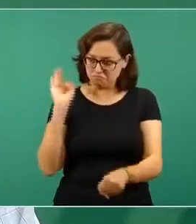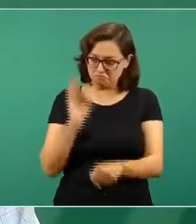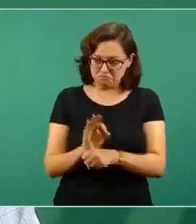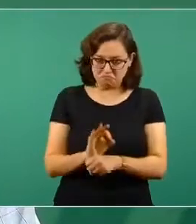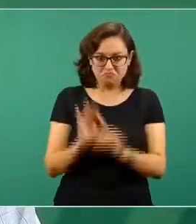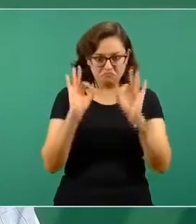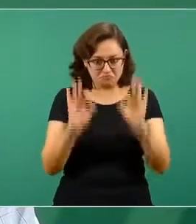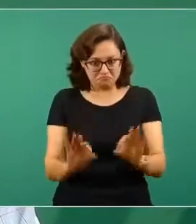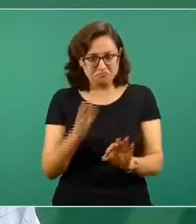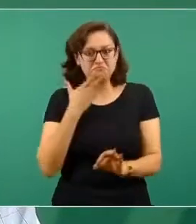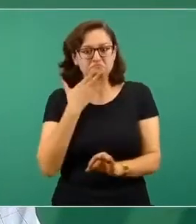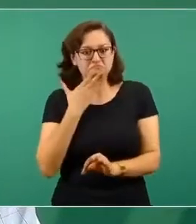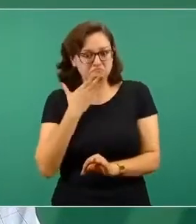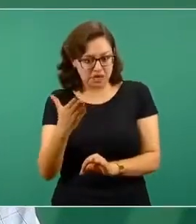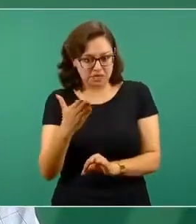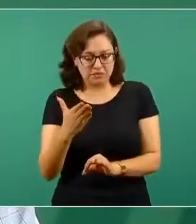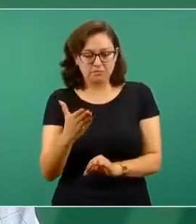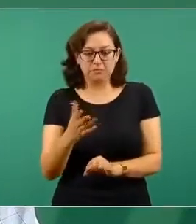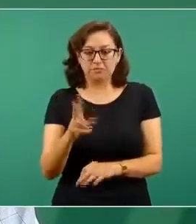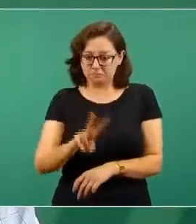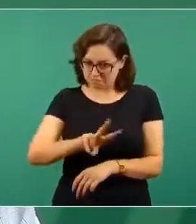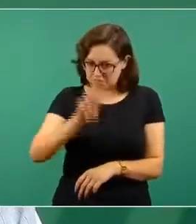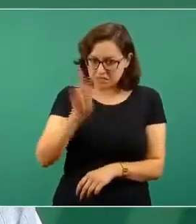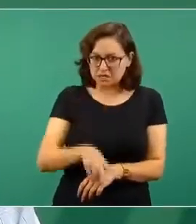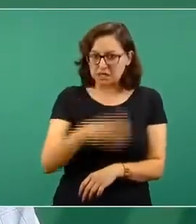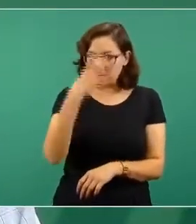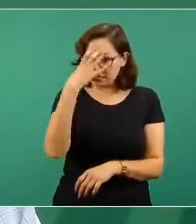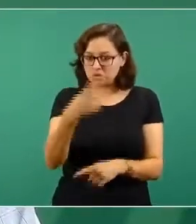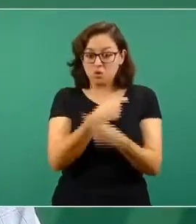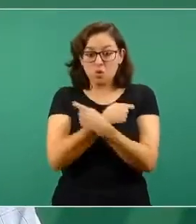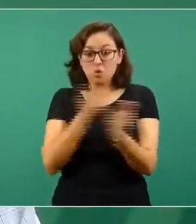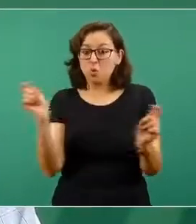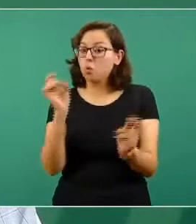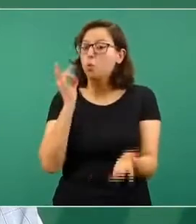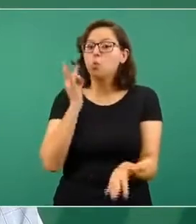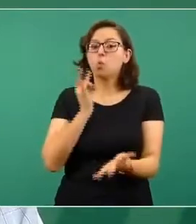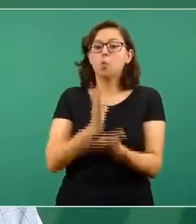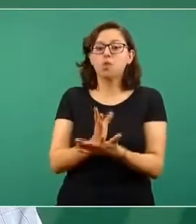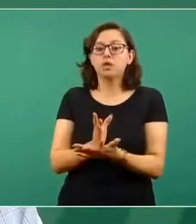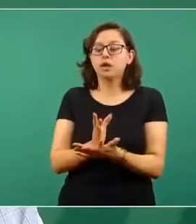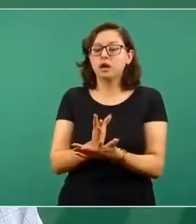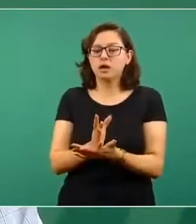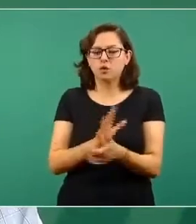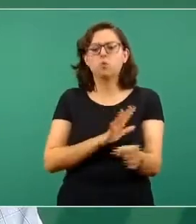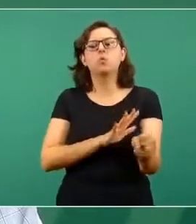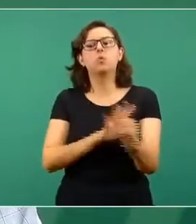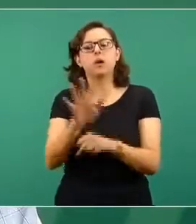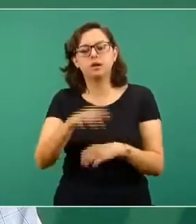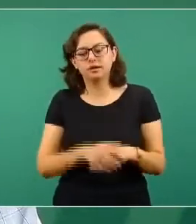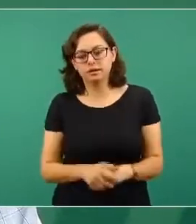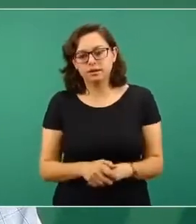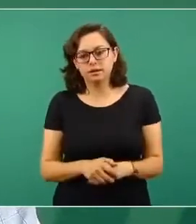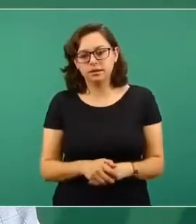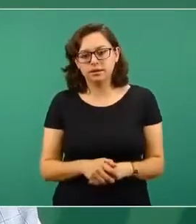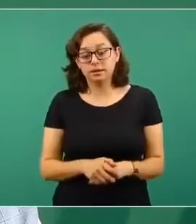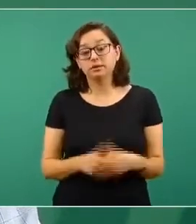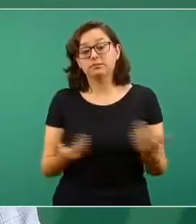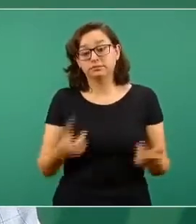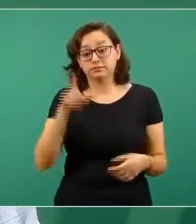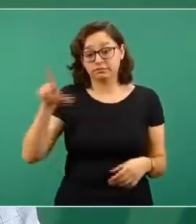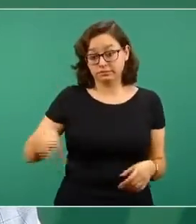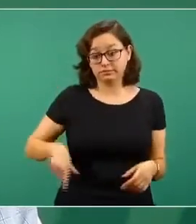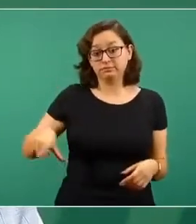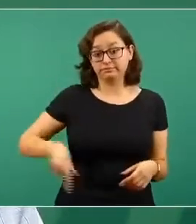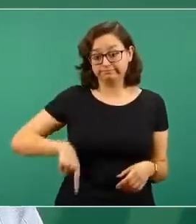eficacia está garantizada al momento de su aplicación es la vacuna que ha adquirido el Gobierno